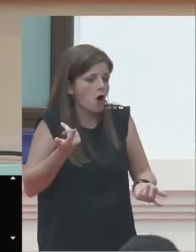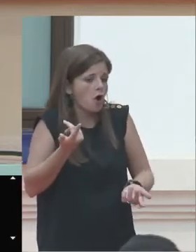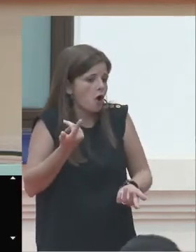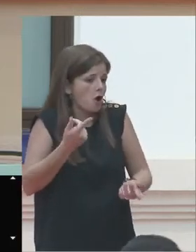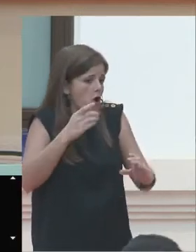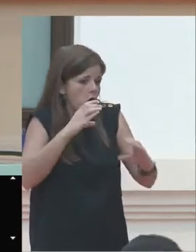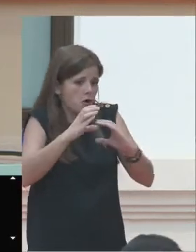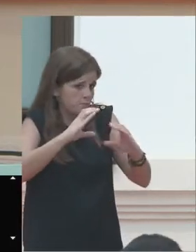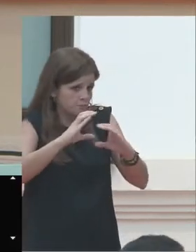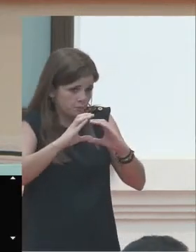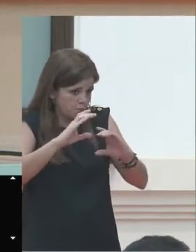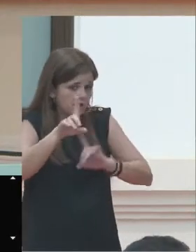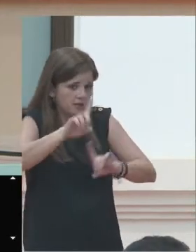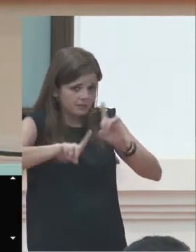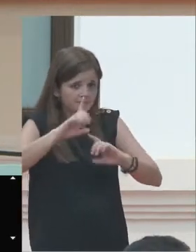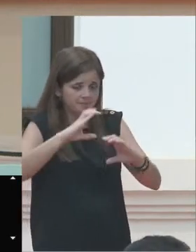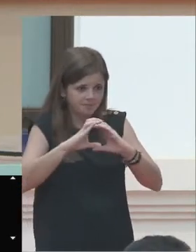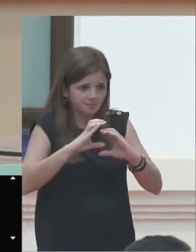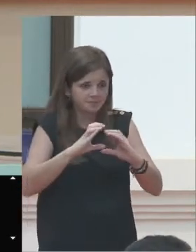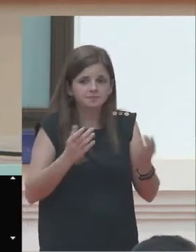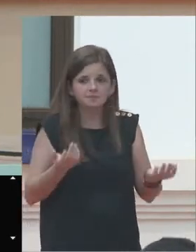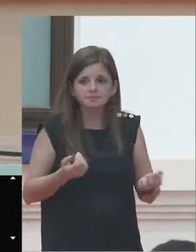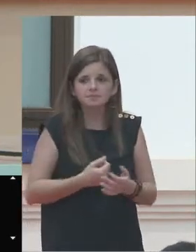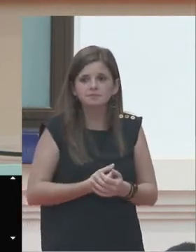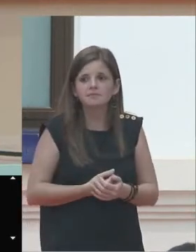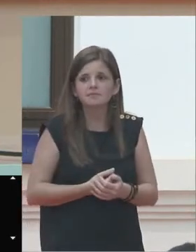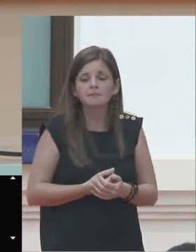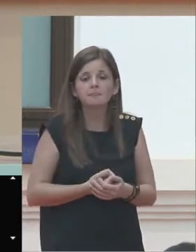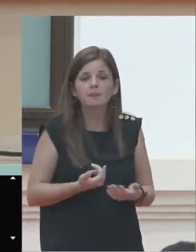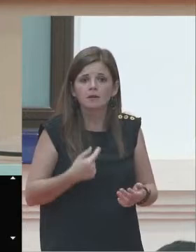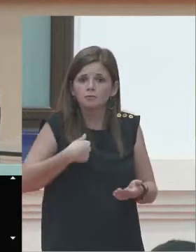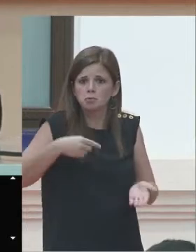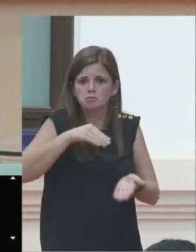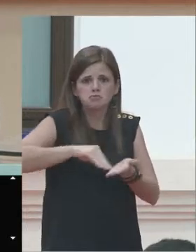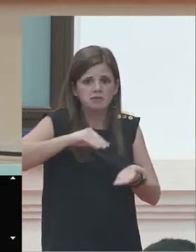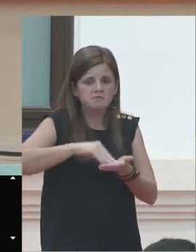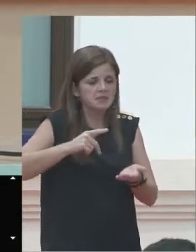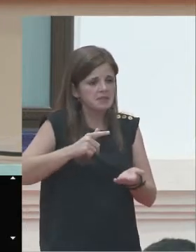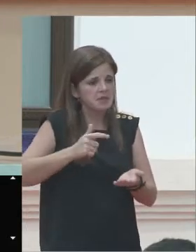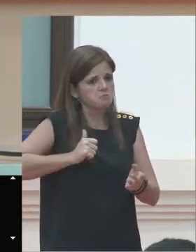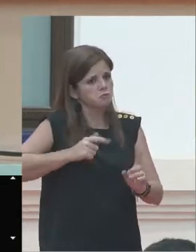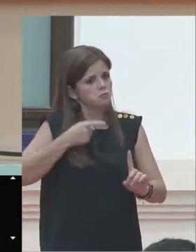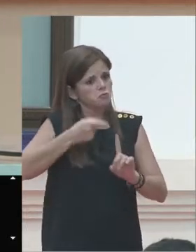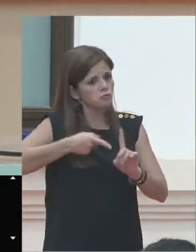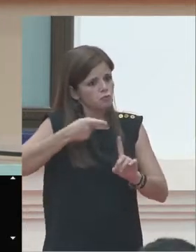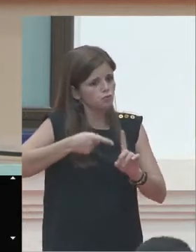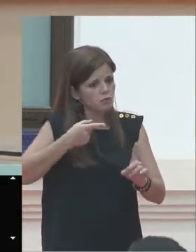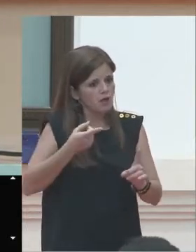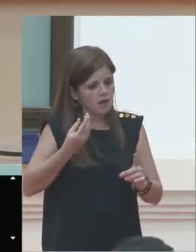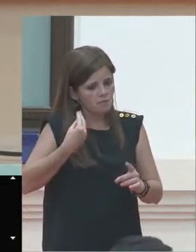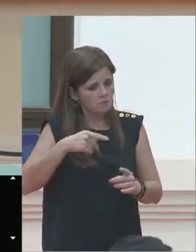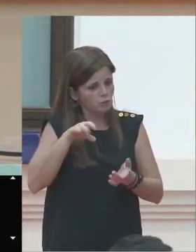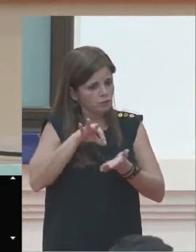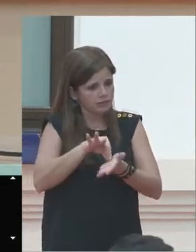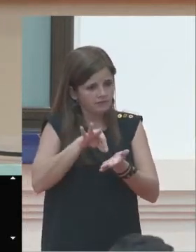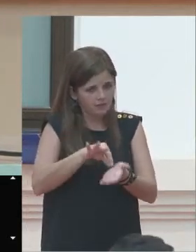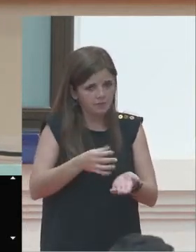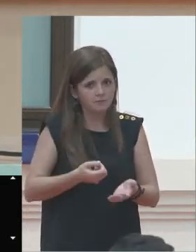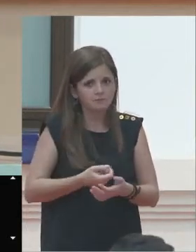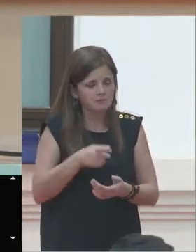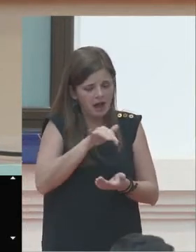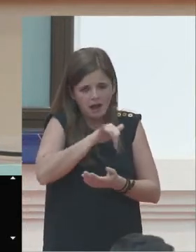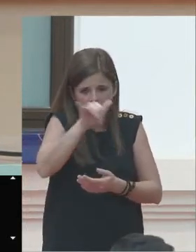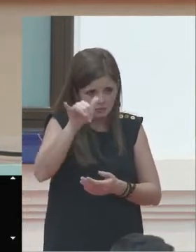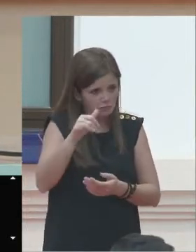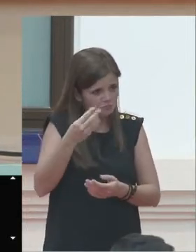esto es movilidad reducida. Es cierto, me están esperando. Yo he utilizado muchas veces el avión y nunca he